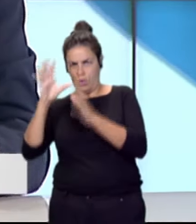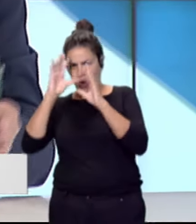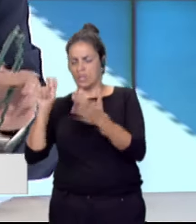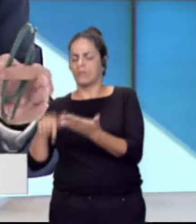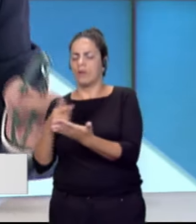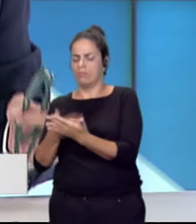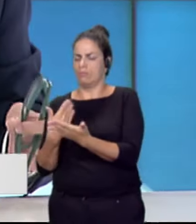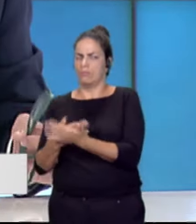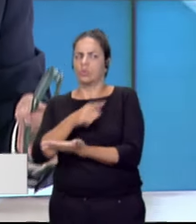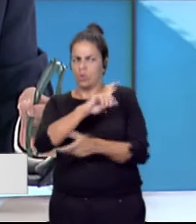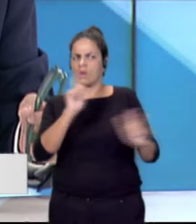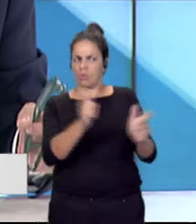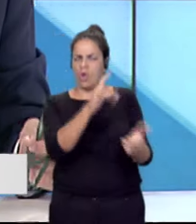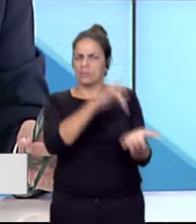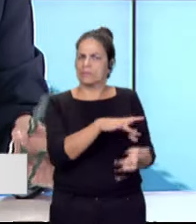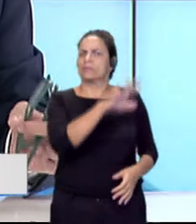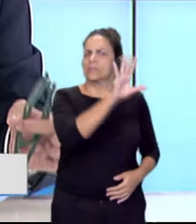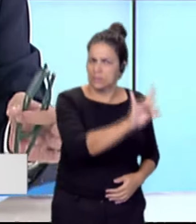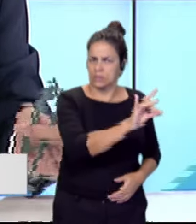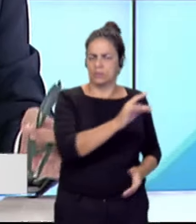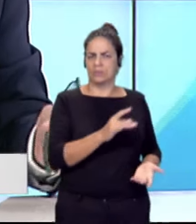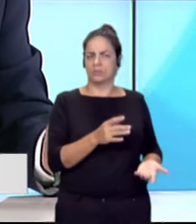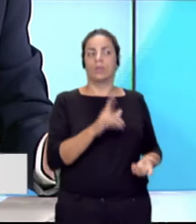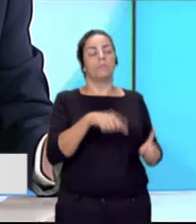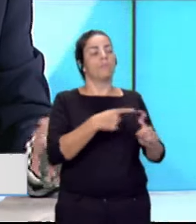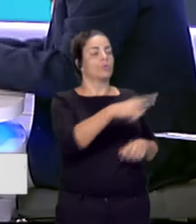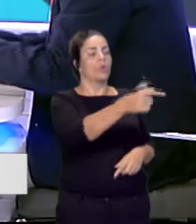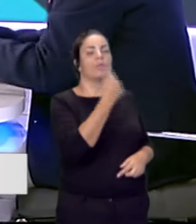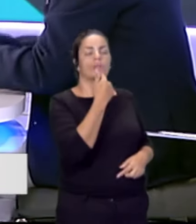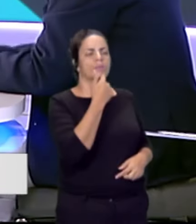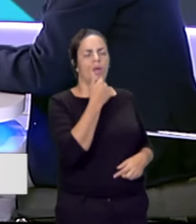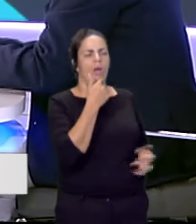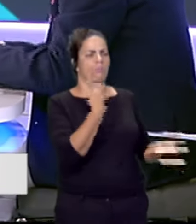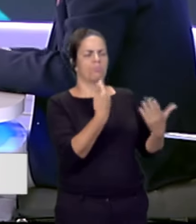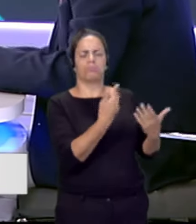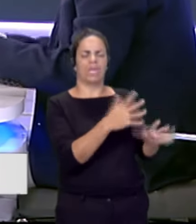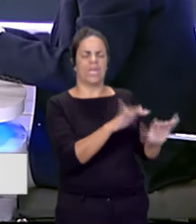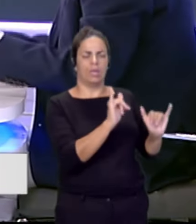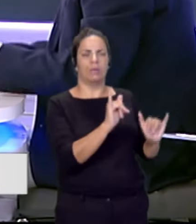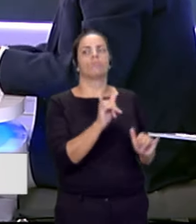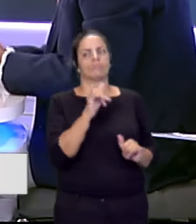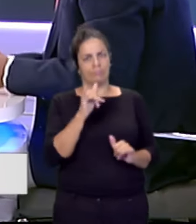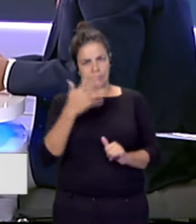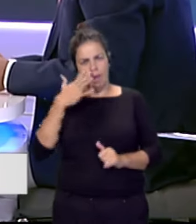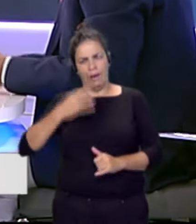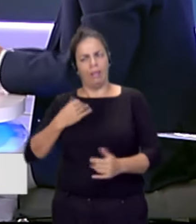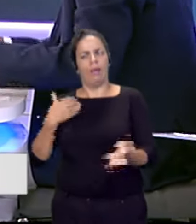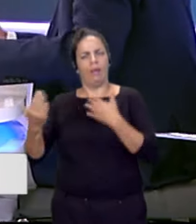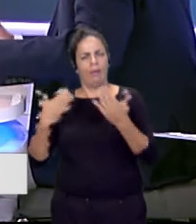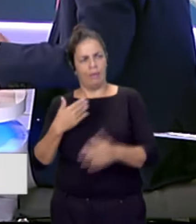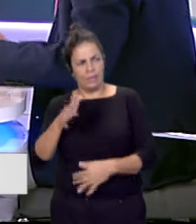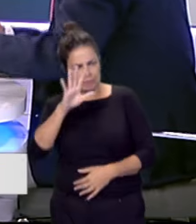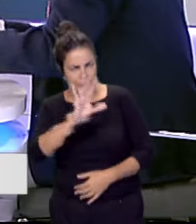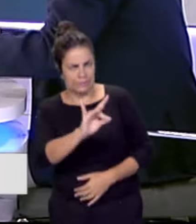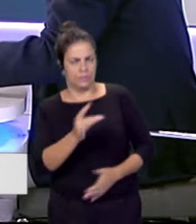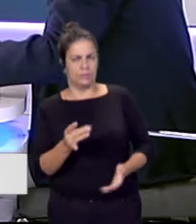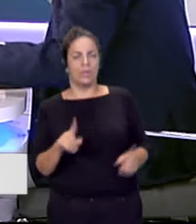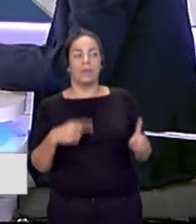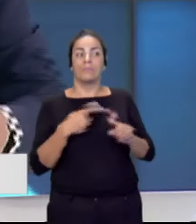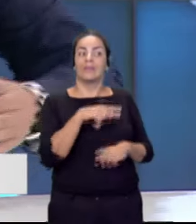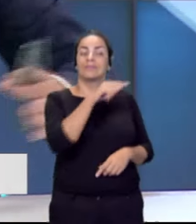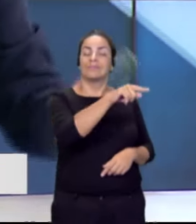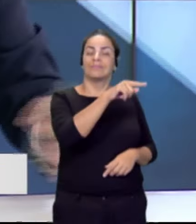produjeron. Usted tuvo unas conversaciones que dijo que no se habían producido y sí se han producido. Usted recibió, digamos, unos